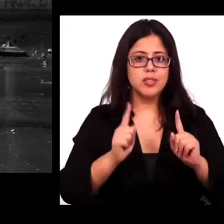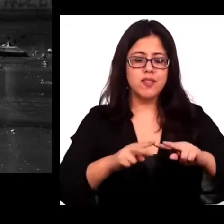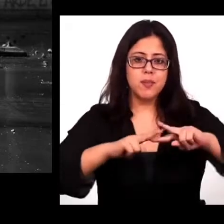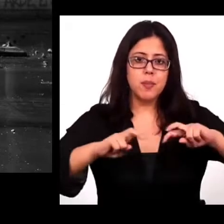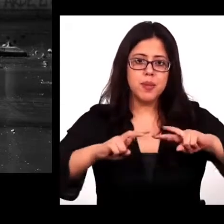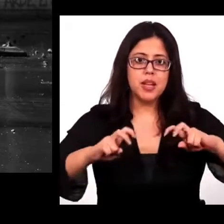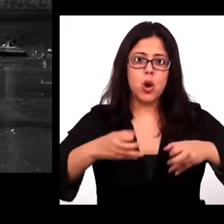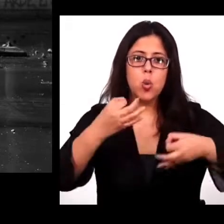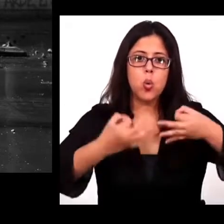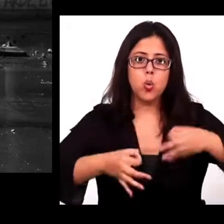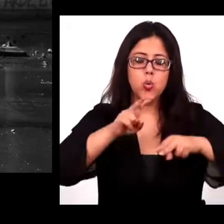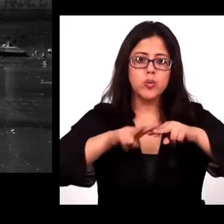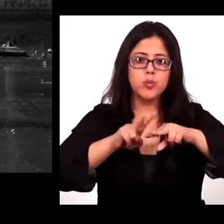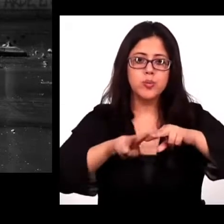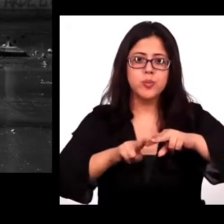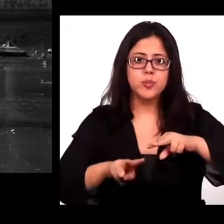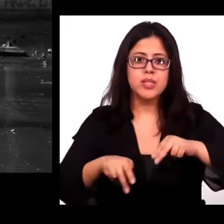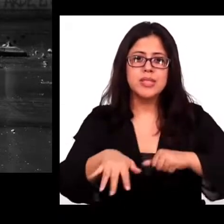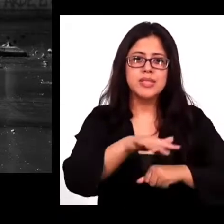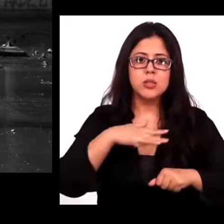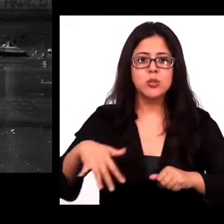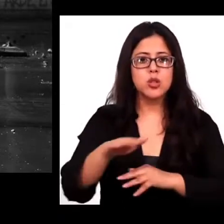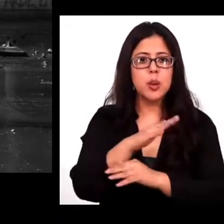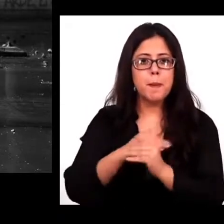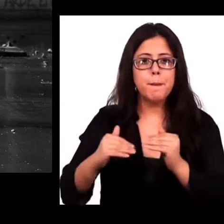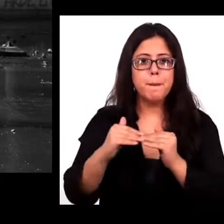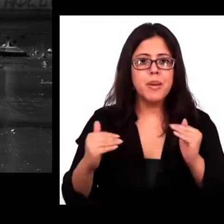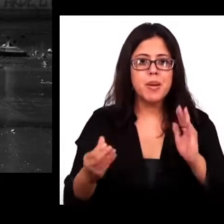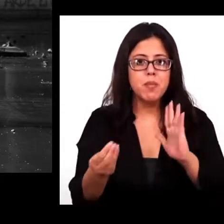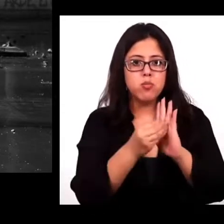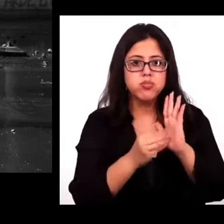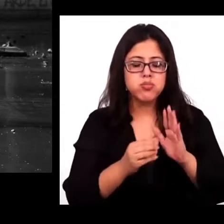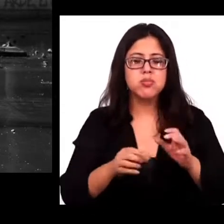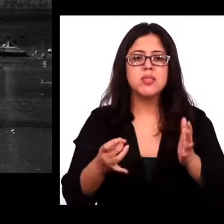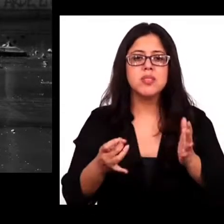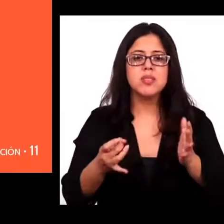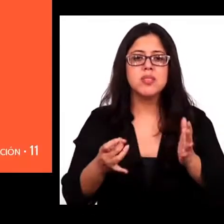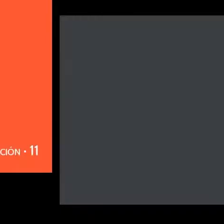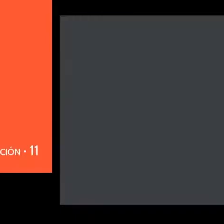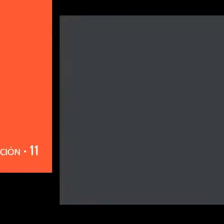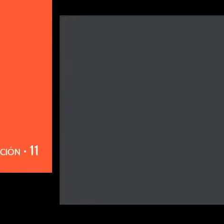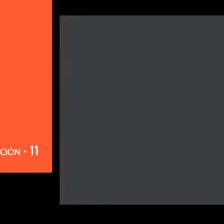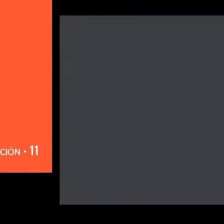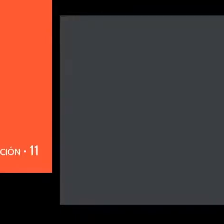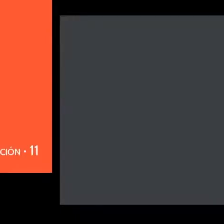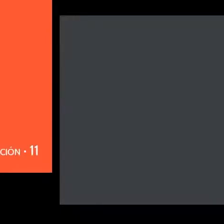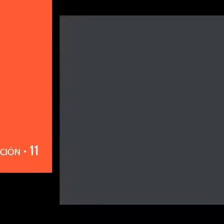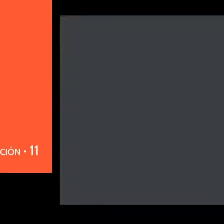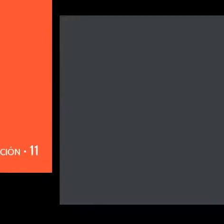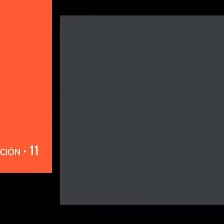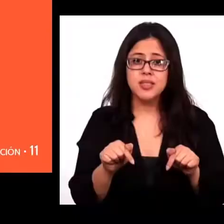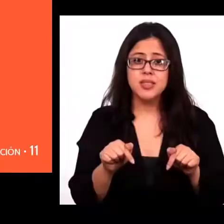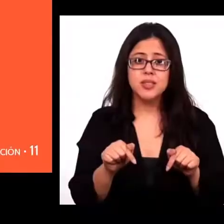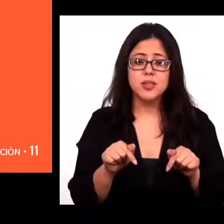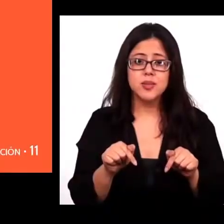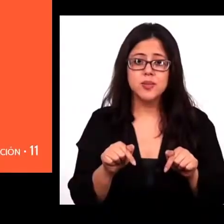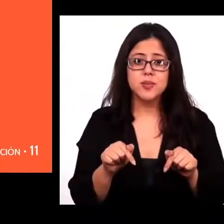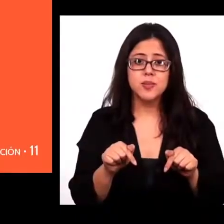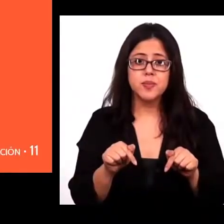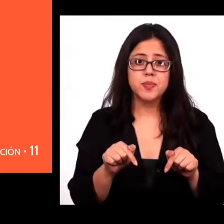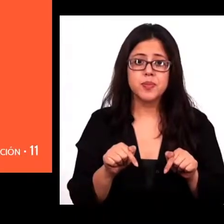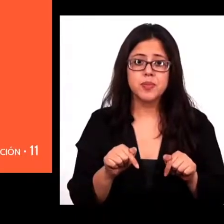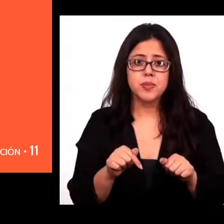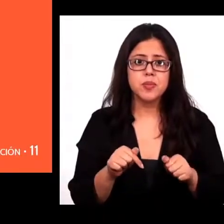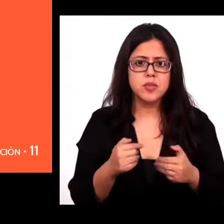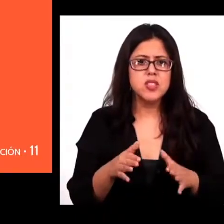juzgar y reparar hechos como los que se constituyen en violaciones a los derechos humanos. Y en ese sentido, particular interés cobra